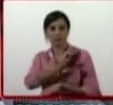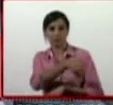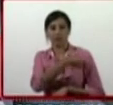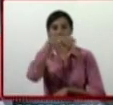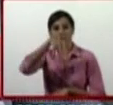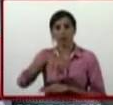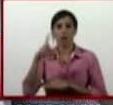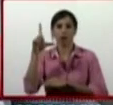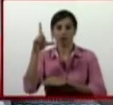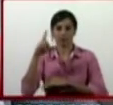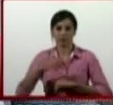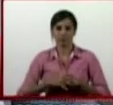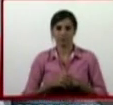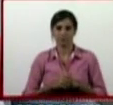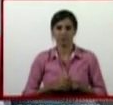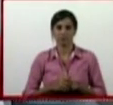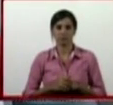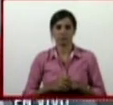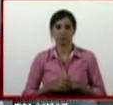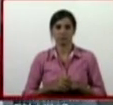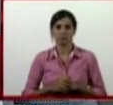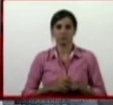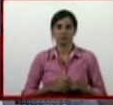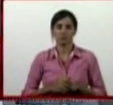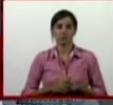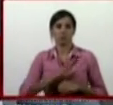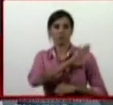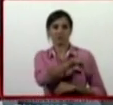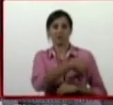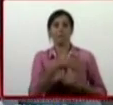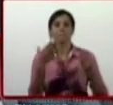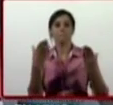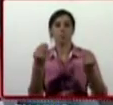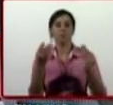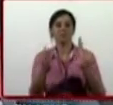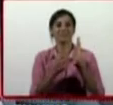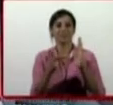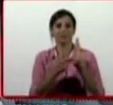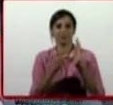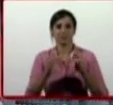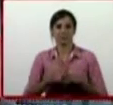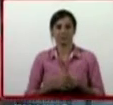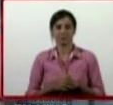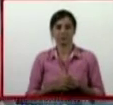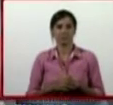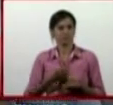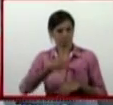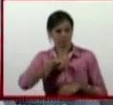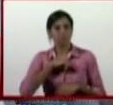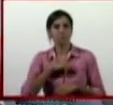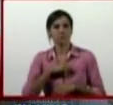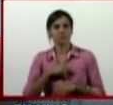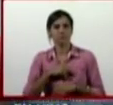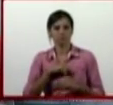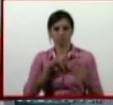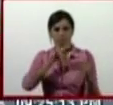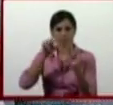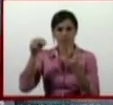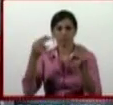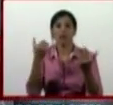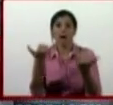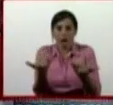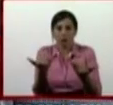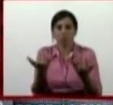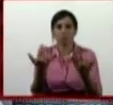Lara y de esta Universidad Politécnica Territorial Andrés Eloy Blanco. Nosotros vamos a un conversatorio ahora para